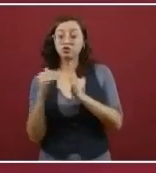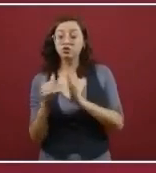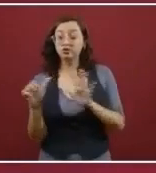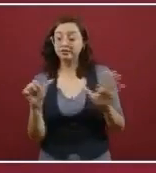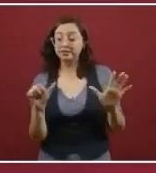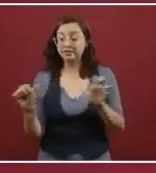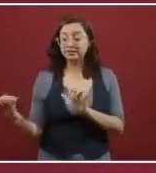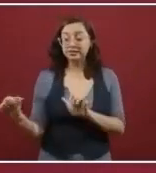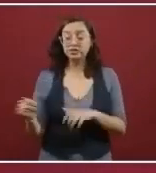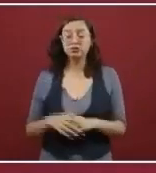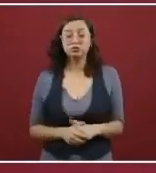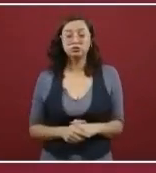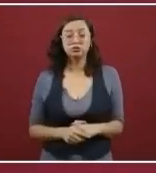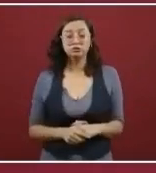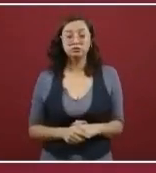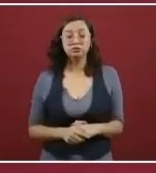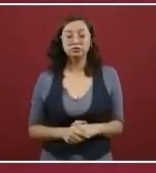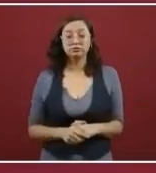Estamos hablando de